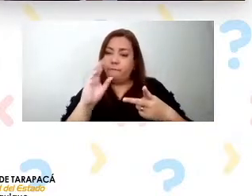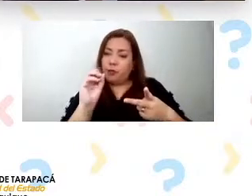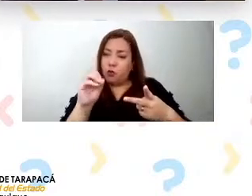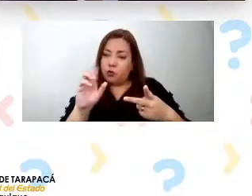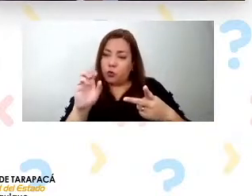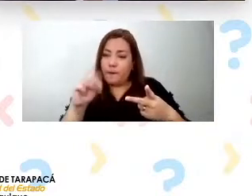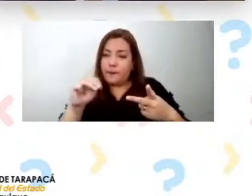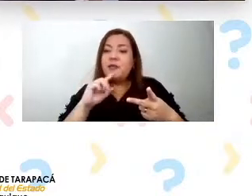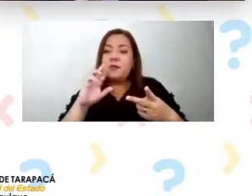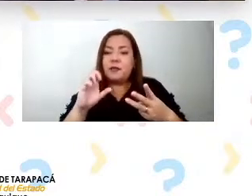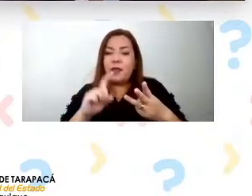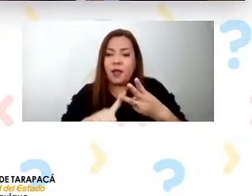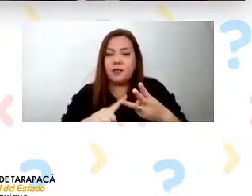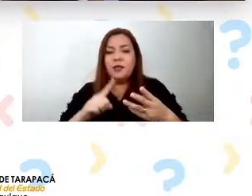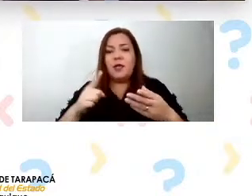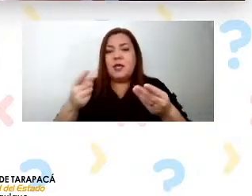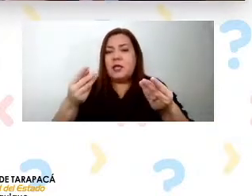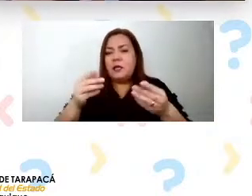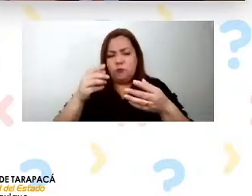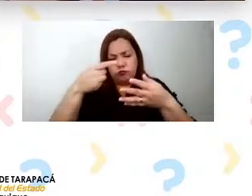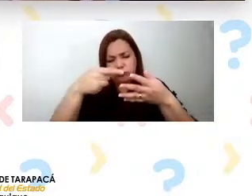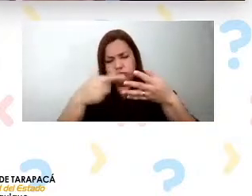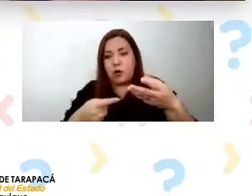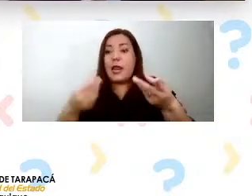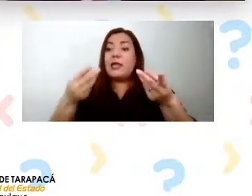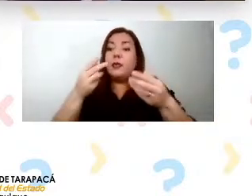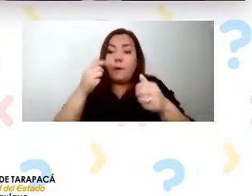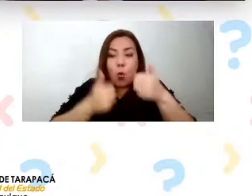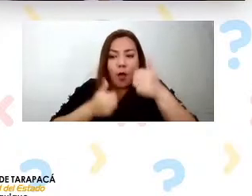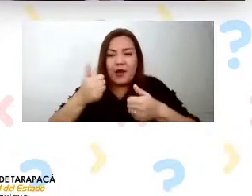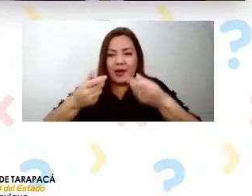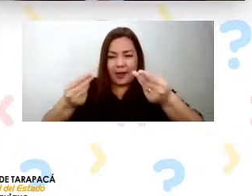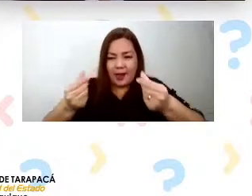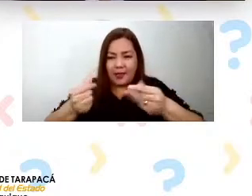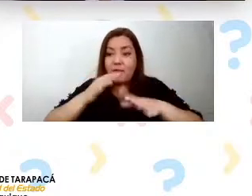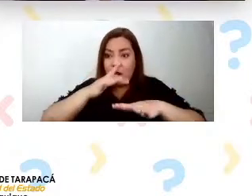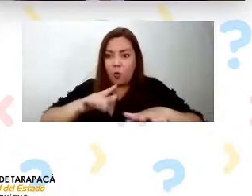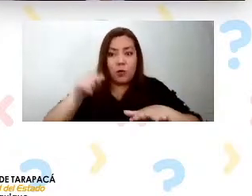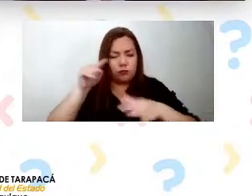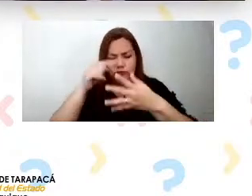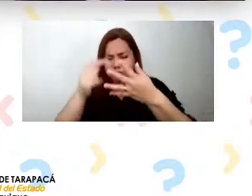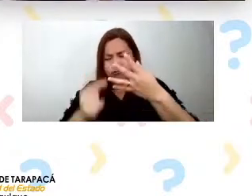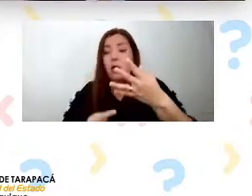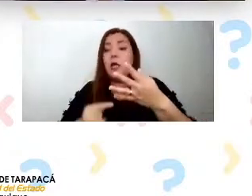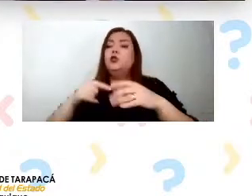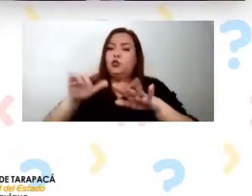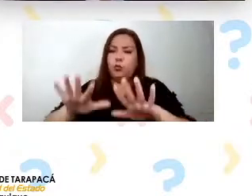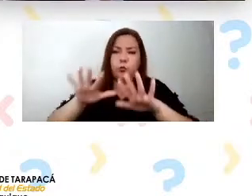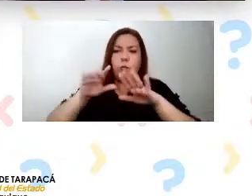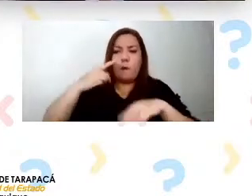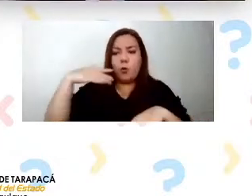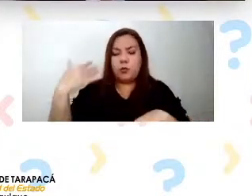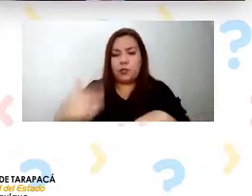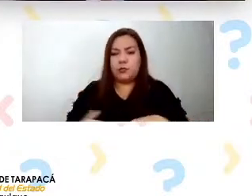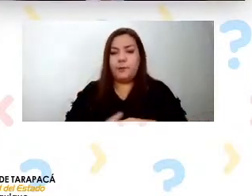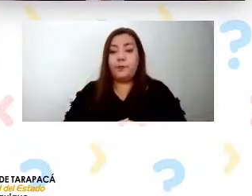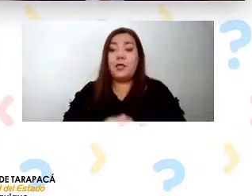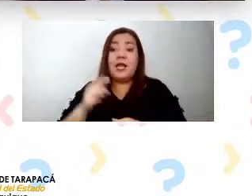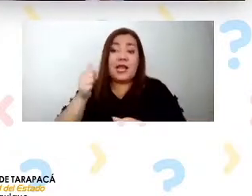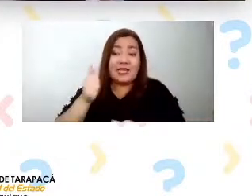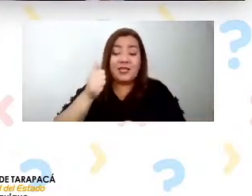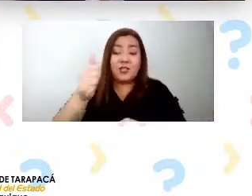las estaciones de calidad de agua son de relevancia. Y en este sentido, la Dirección General de